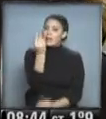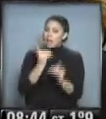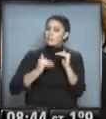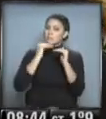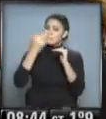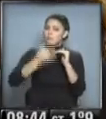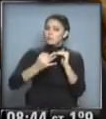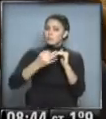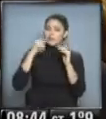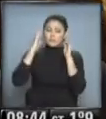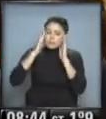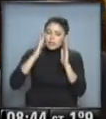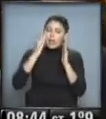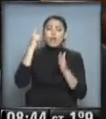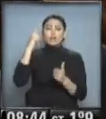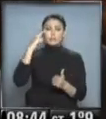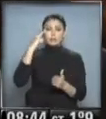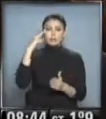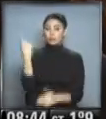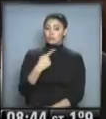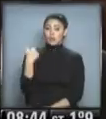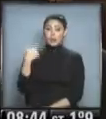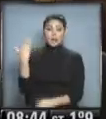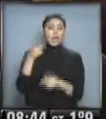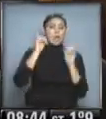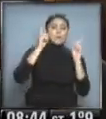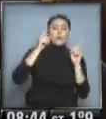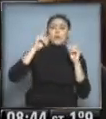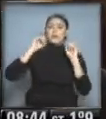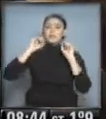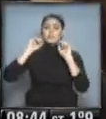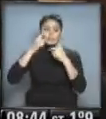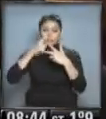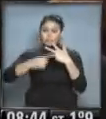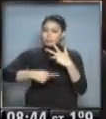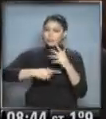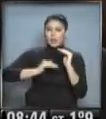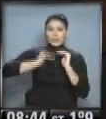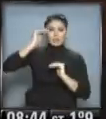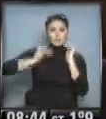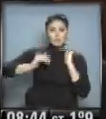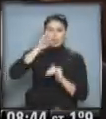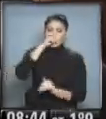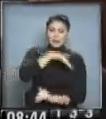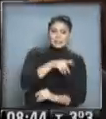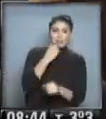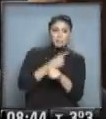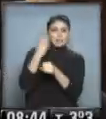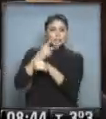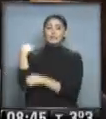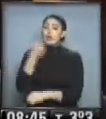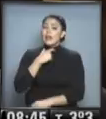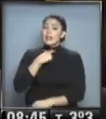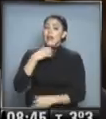y centralidad en el conocimiento. Los que estamos acá, profes, maestros, de todos los niveles y modalidades, queremos una